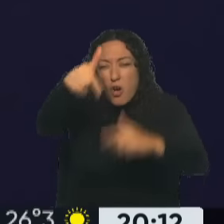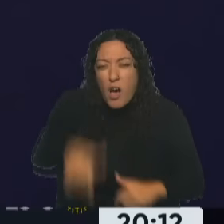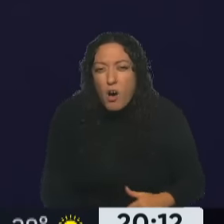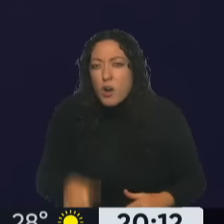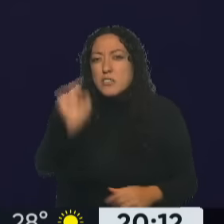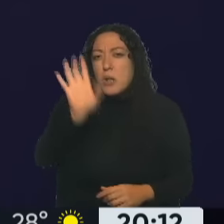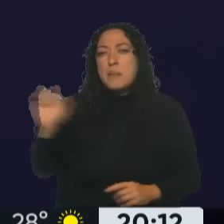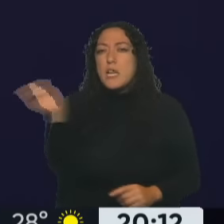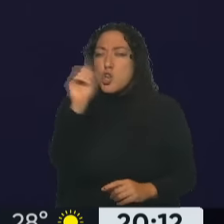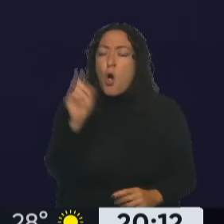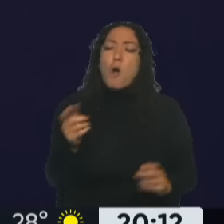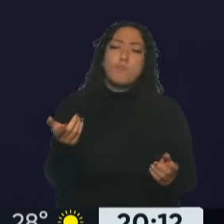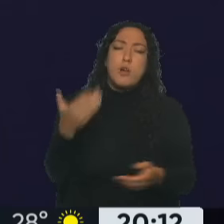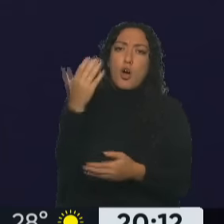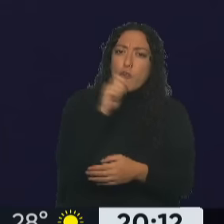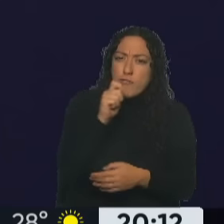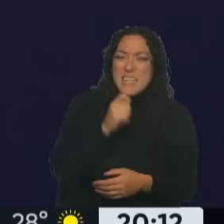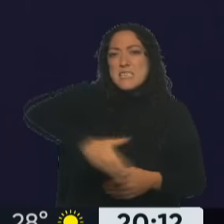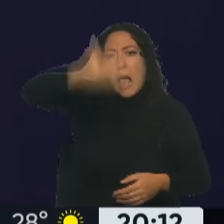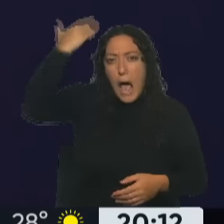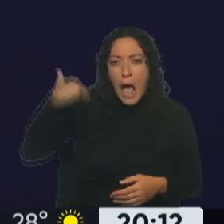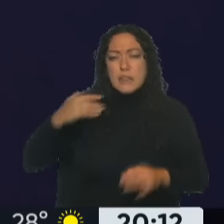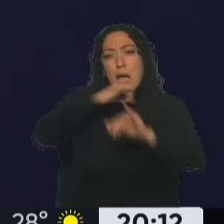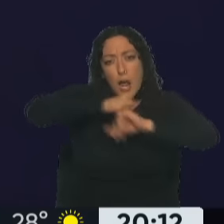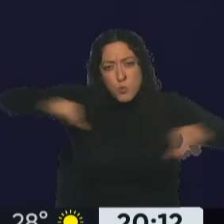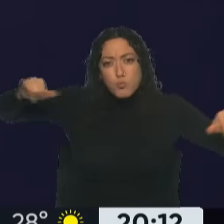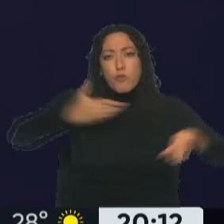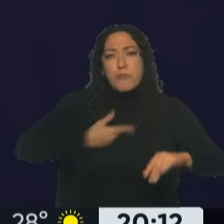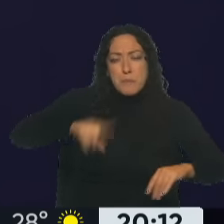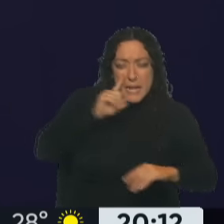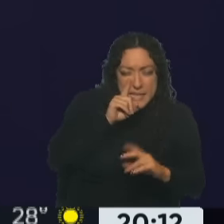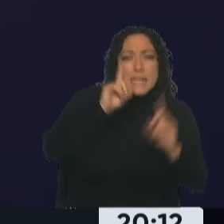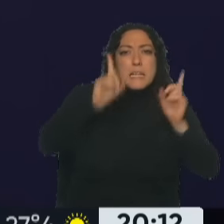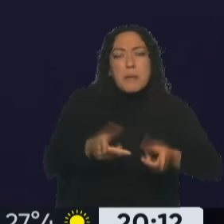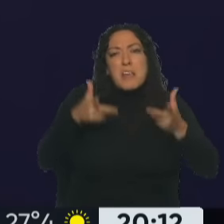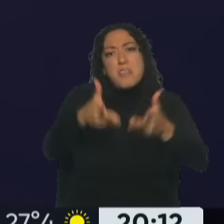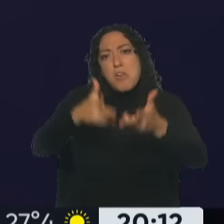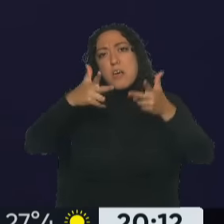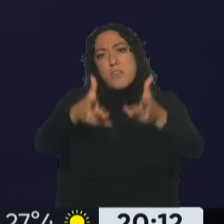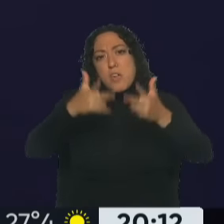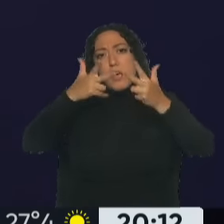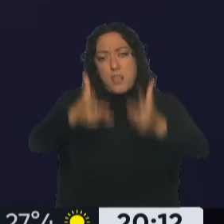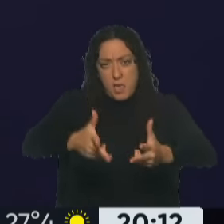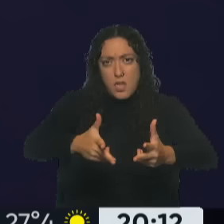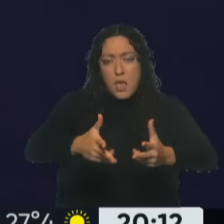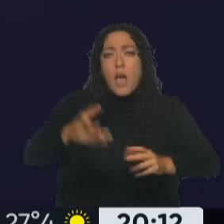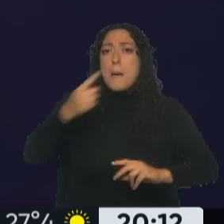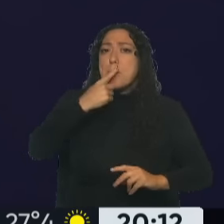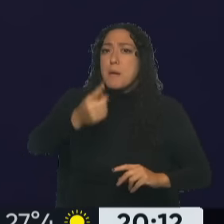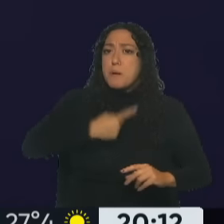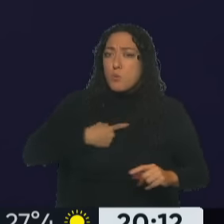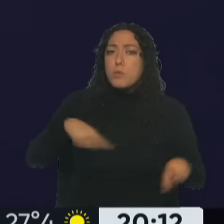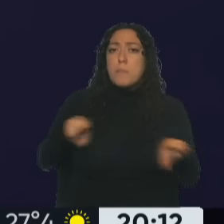la en la conferencia que di con el anuncio del fondo monetario internacional cuando me hicieron la pregunta dije como